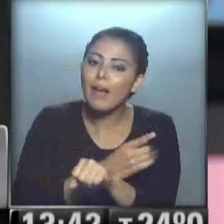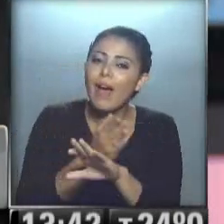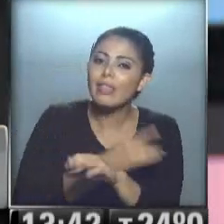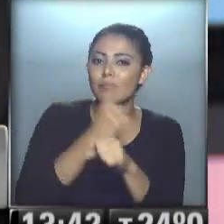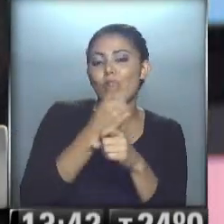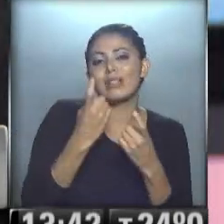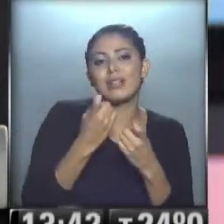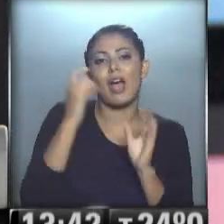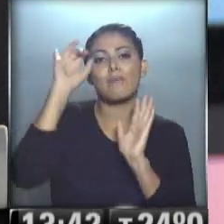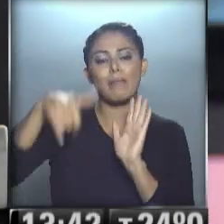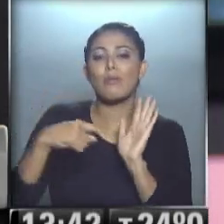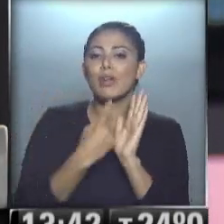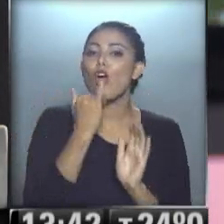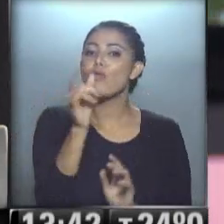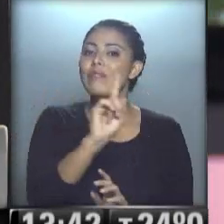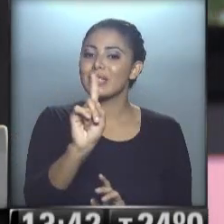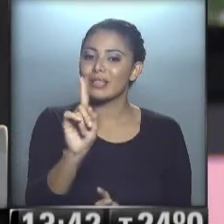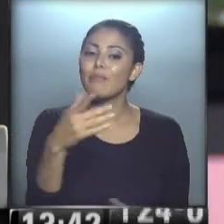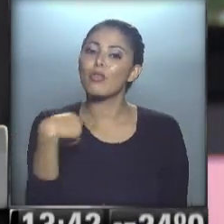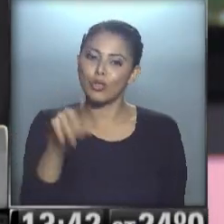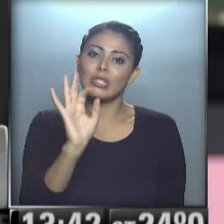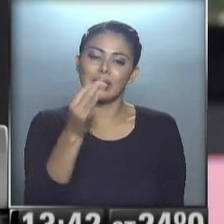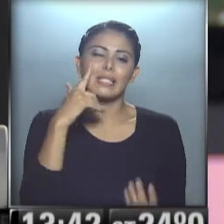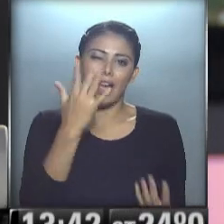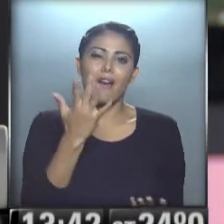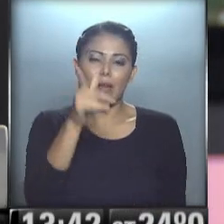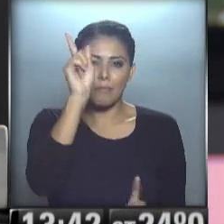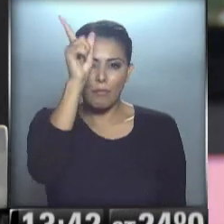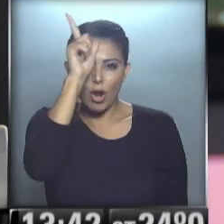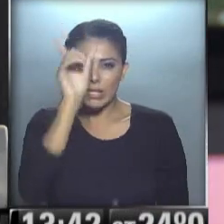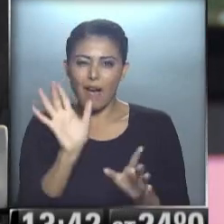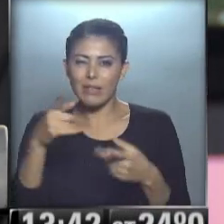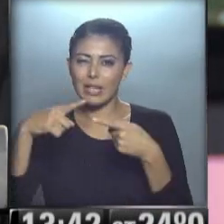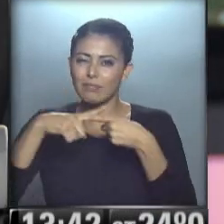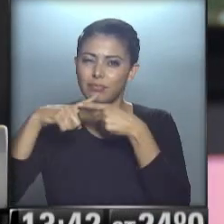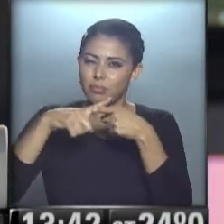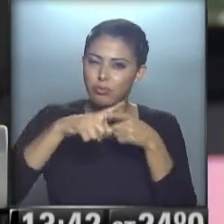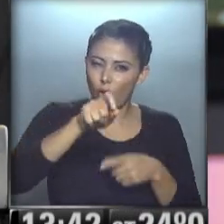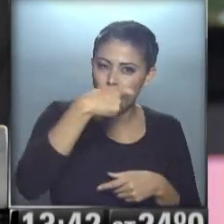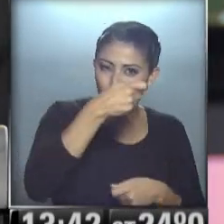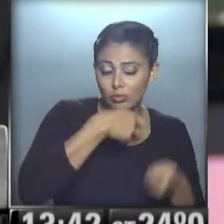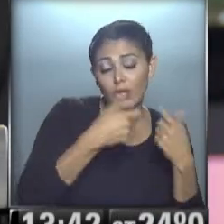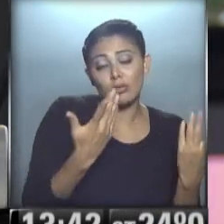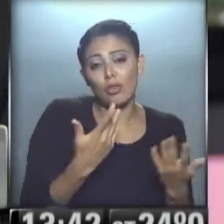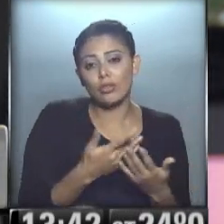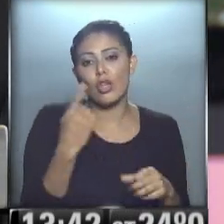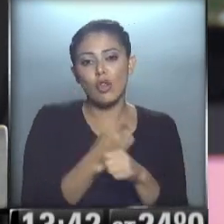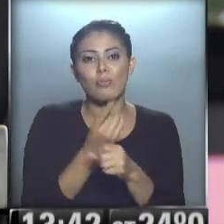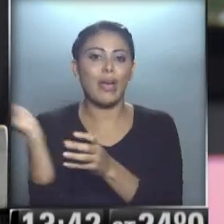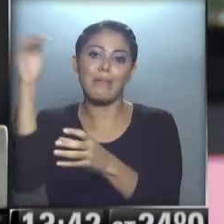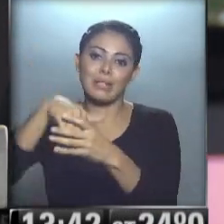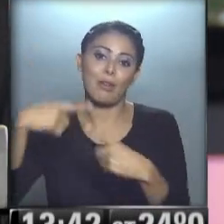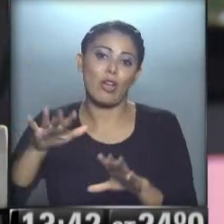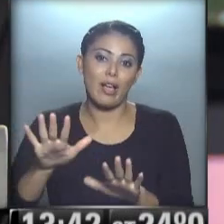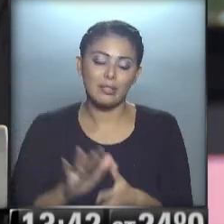tiene que ser porque ya vimos la corrupción y la complicidad de la policía Santa Fe ca con el narcotráfico Así que no hay forma de hacerlos participar en